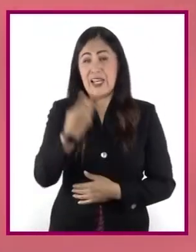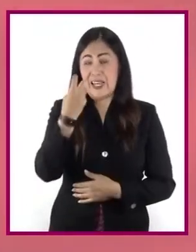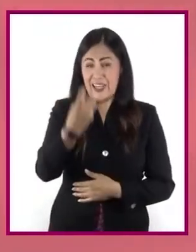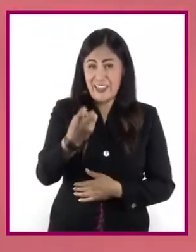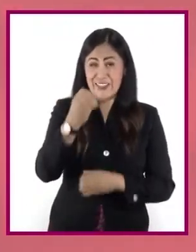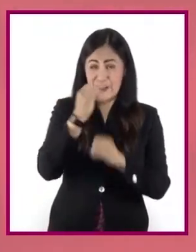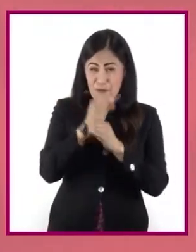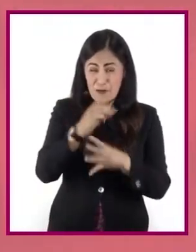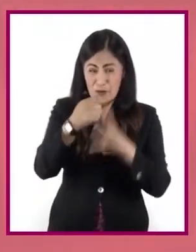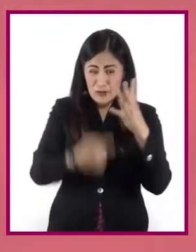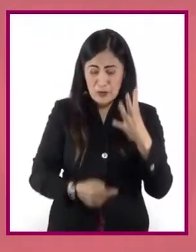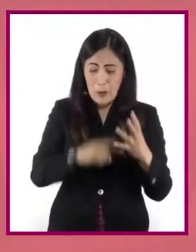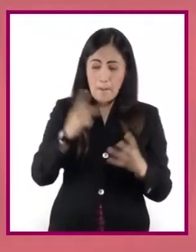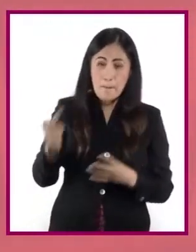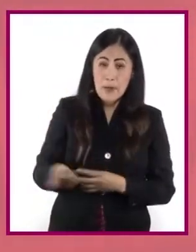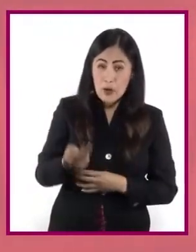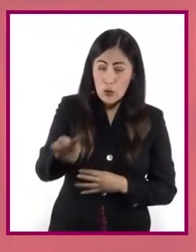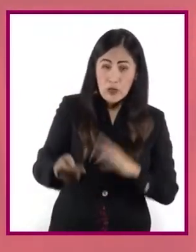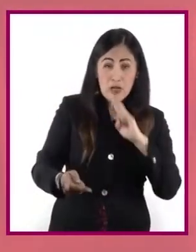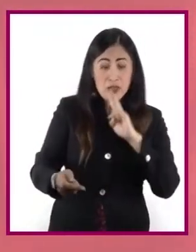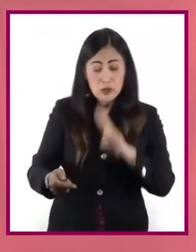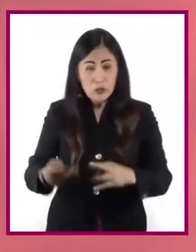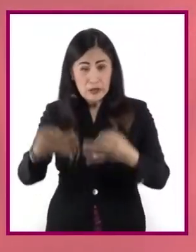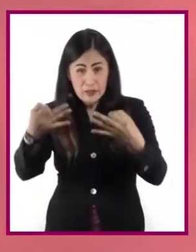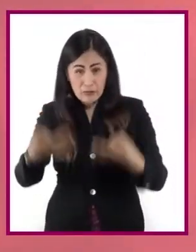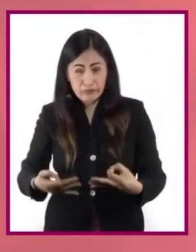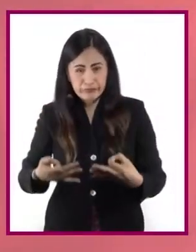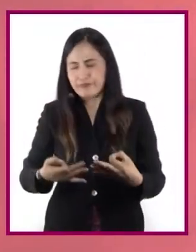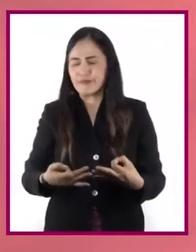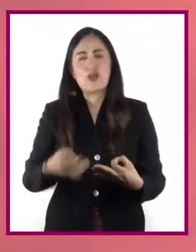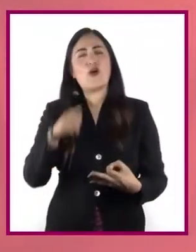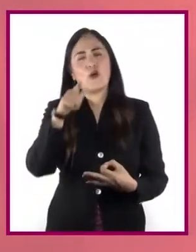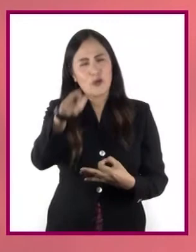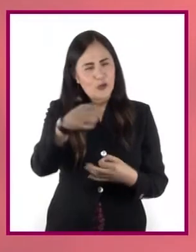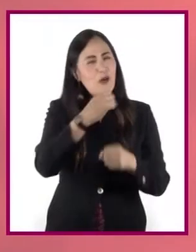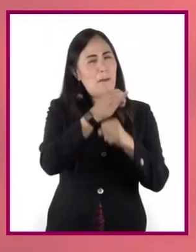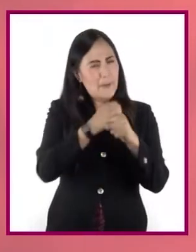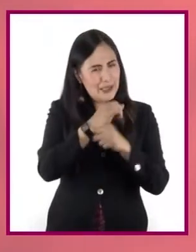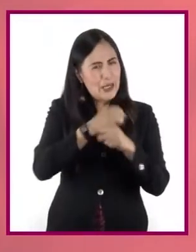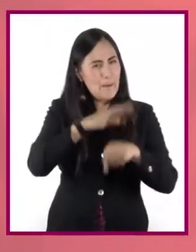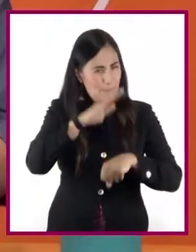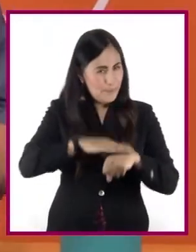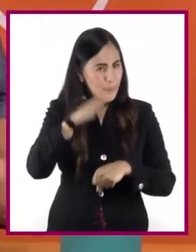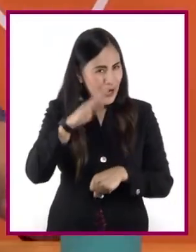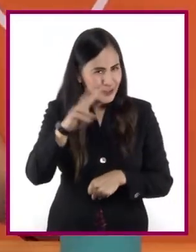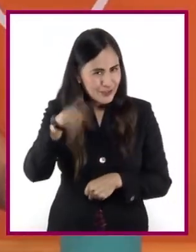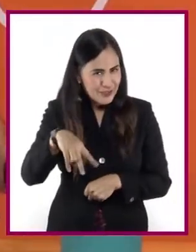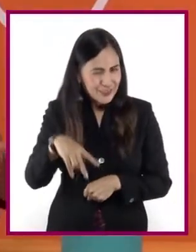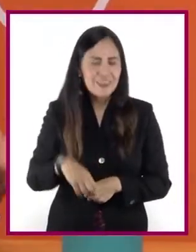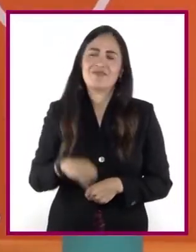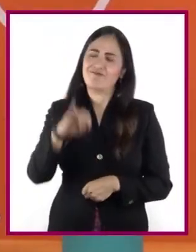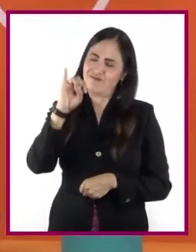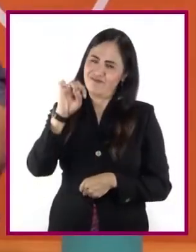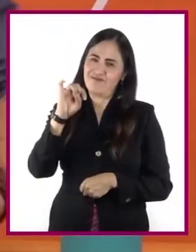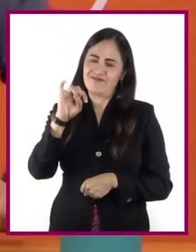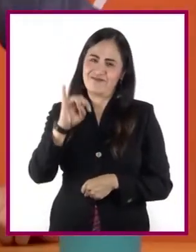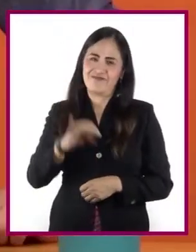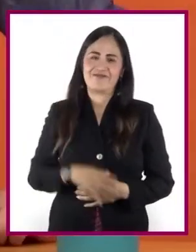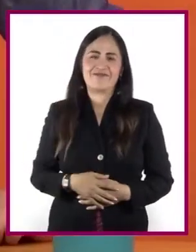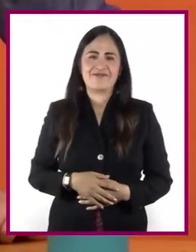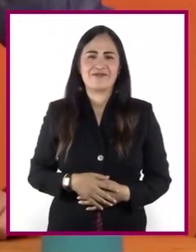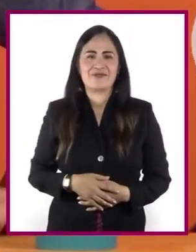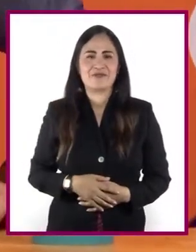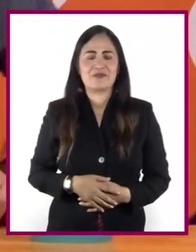estaba en las preguntas y respuestas originales. Supongo que buscaste en otras fuentes. Así es. Y